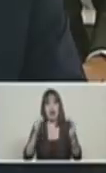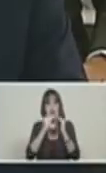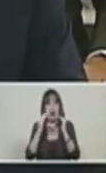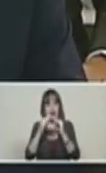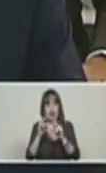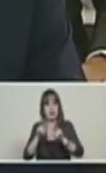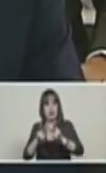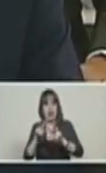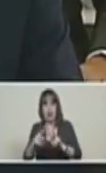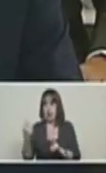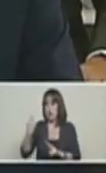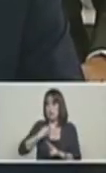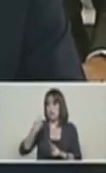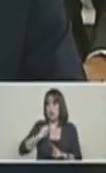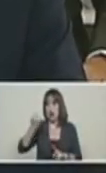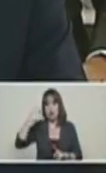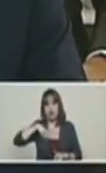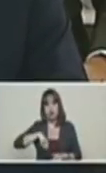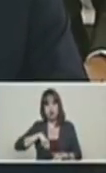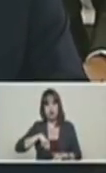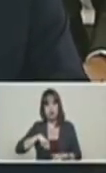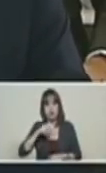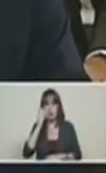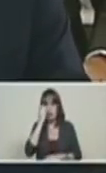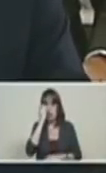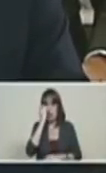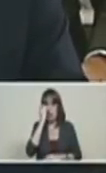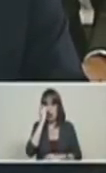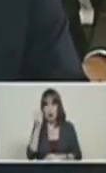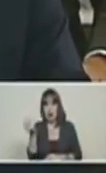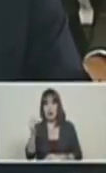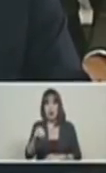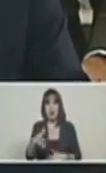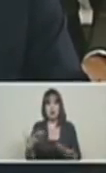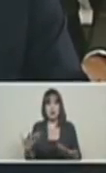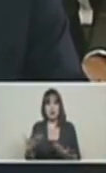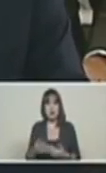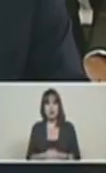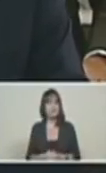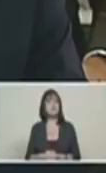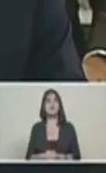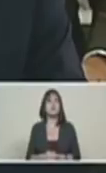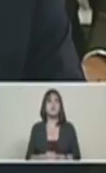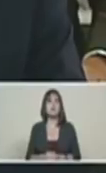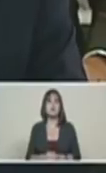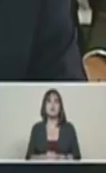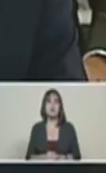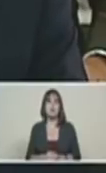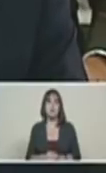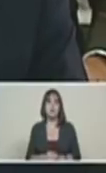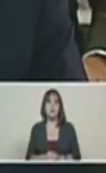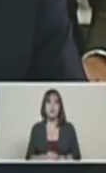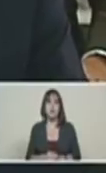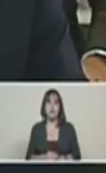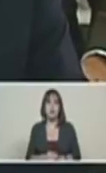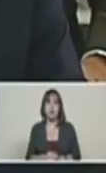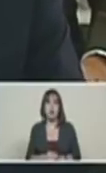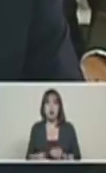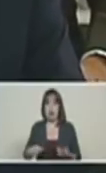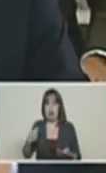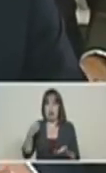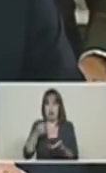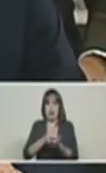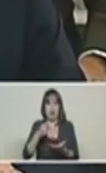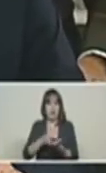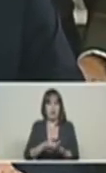el salario, etcétera, ¿no? Y además, lo virtuoso del programa de no haber emitido ni un solo